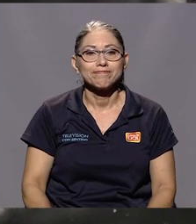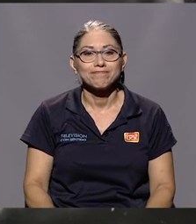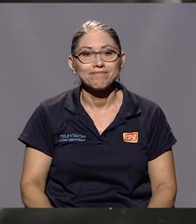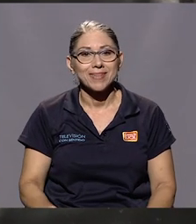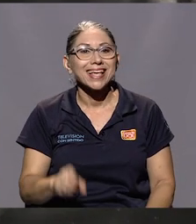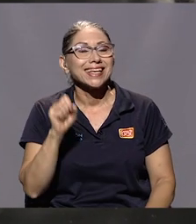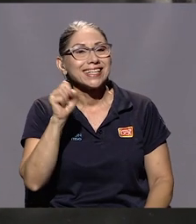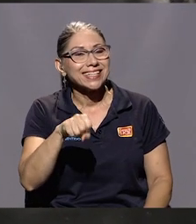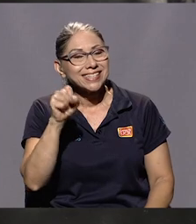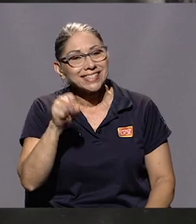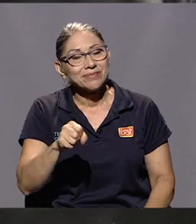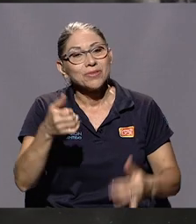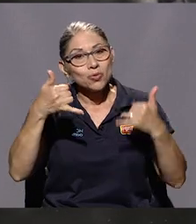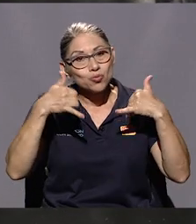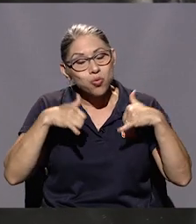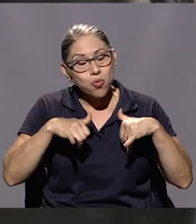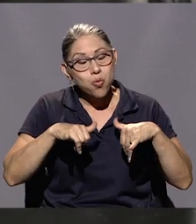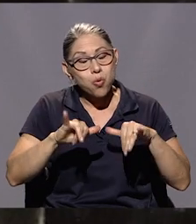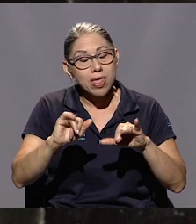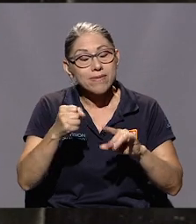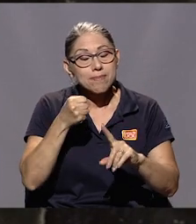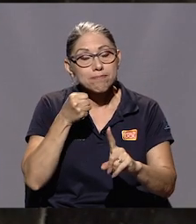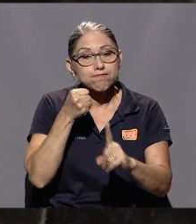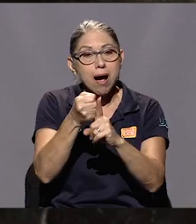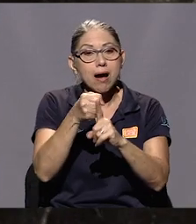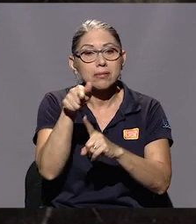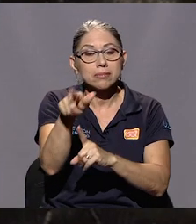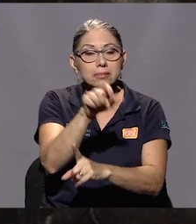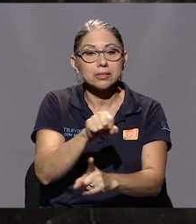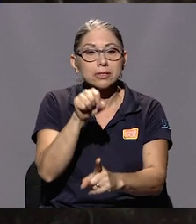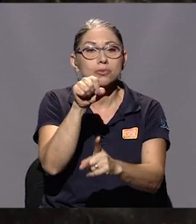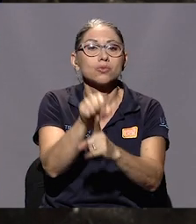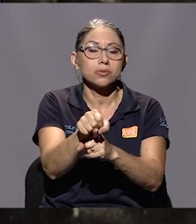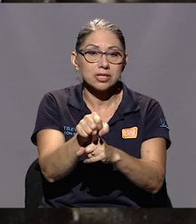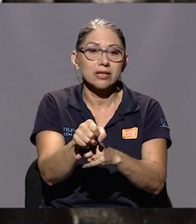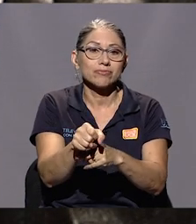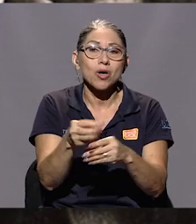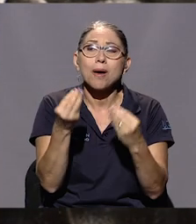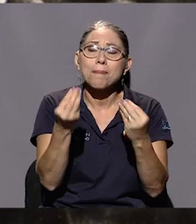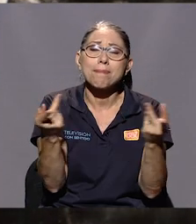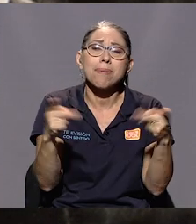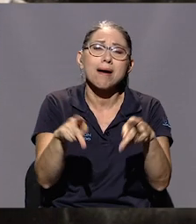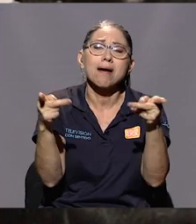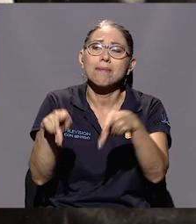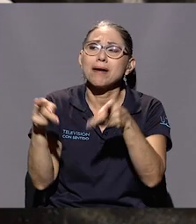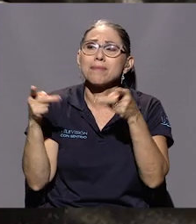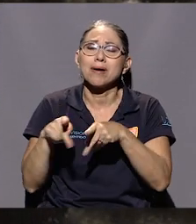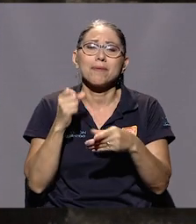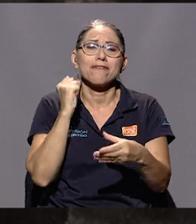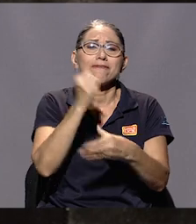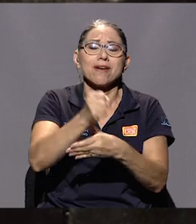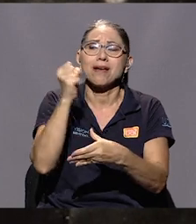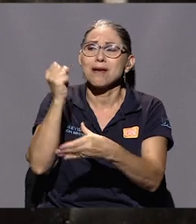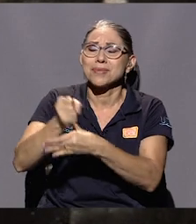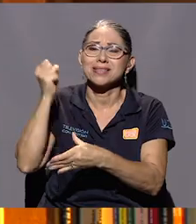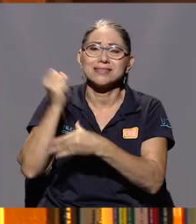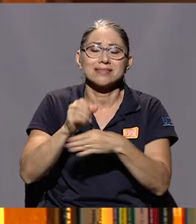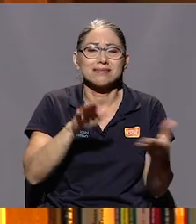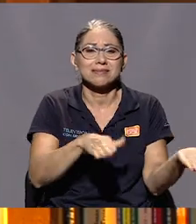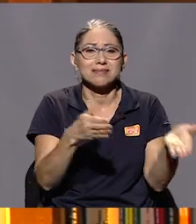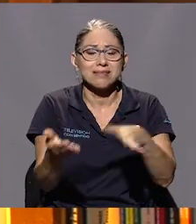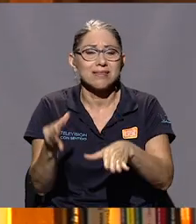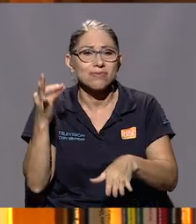Sí, una caverna que los reflejos aún impactan sistemáticamente en femicidios. Terrible,